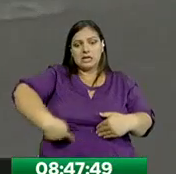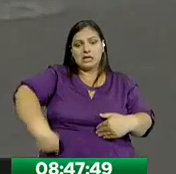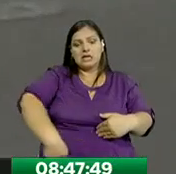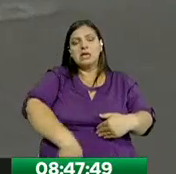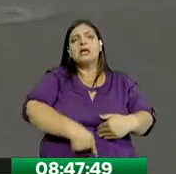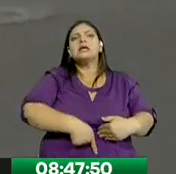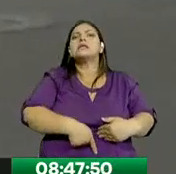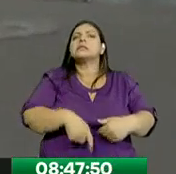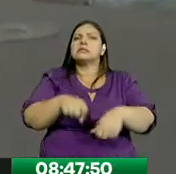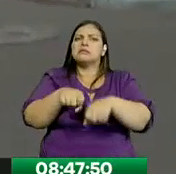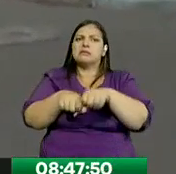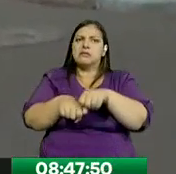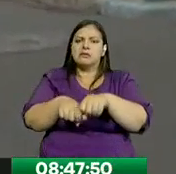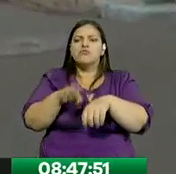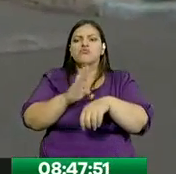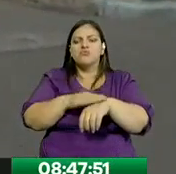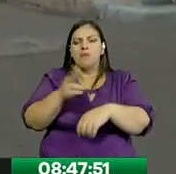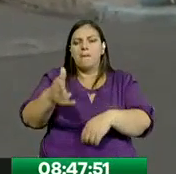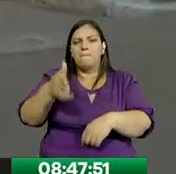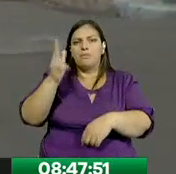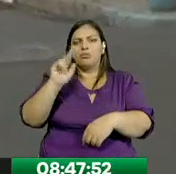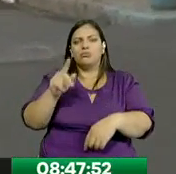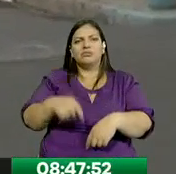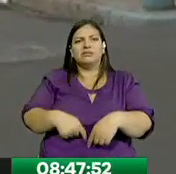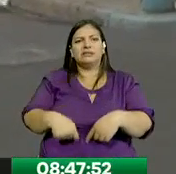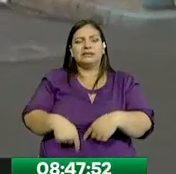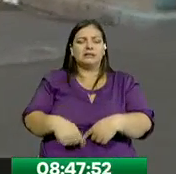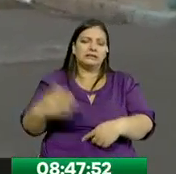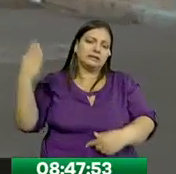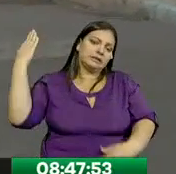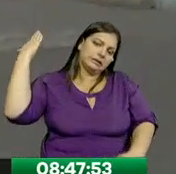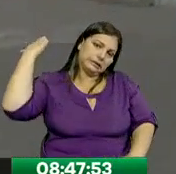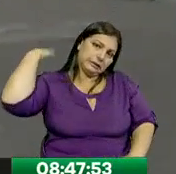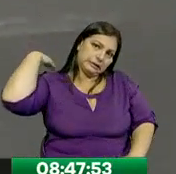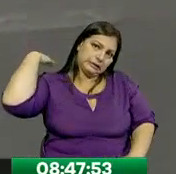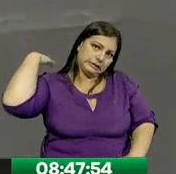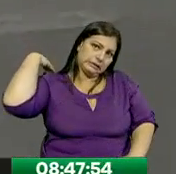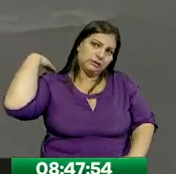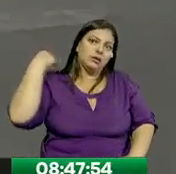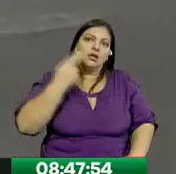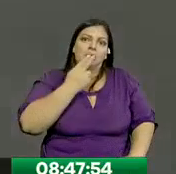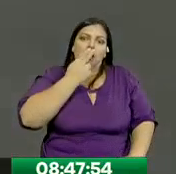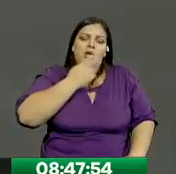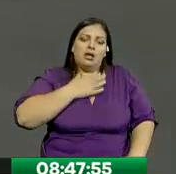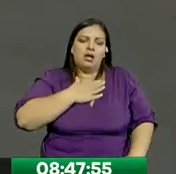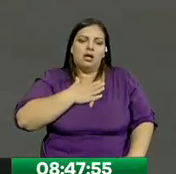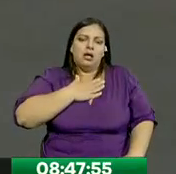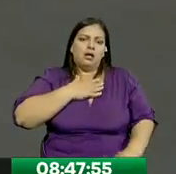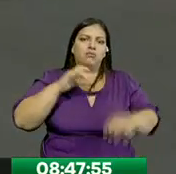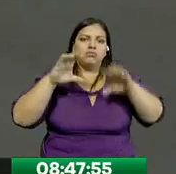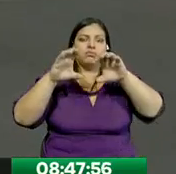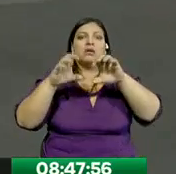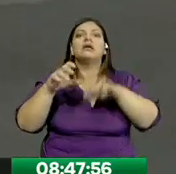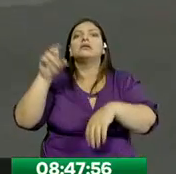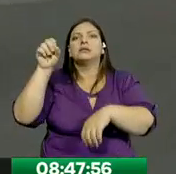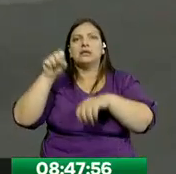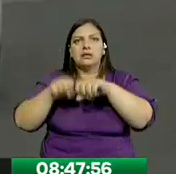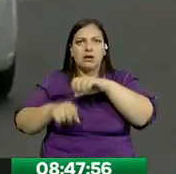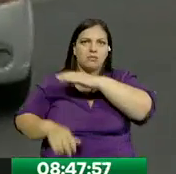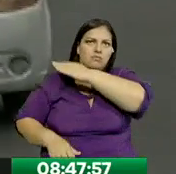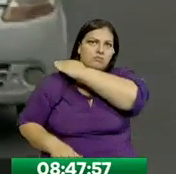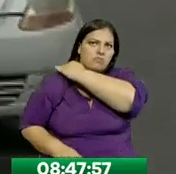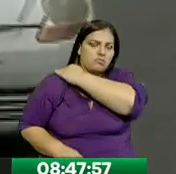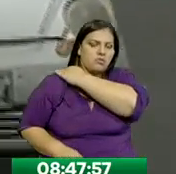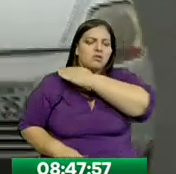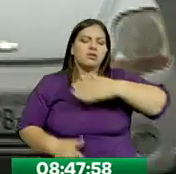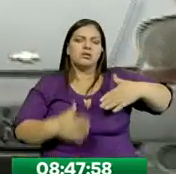ha tocado, por el riñón, algo así, y por el corazón. Moradores de la cooperativa Jacobo Bucarán